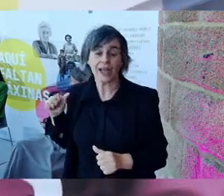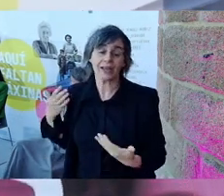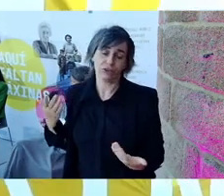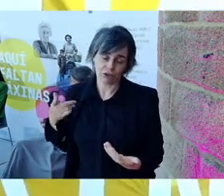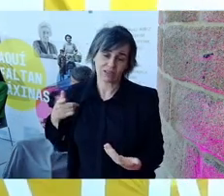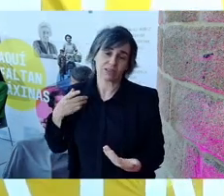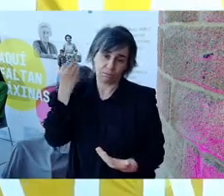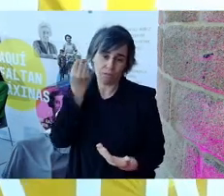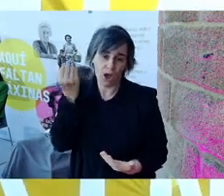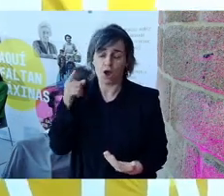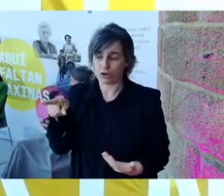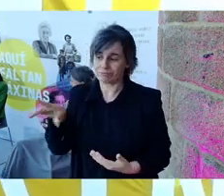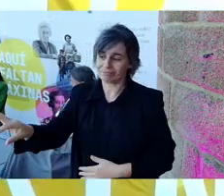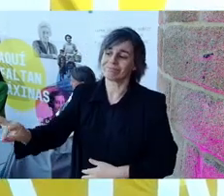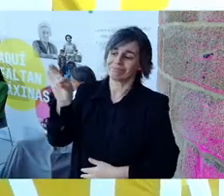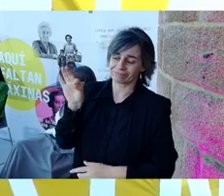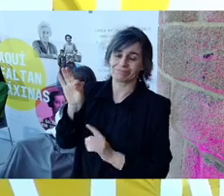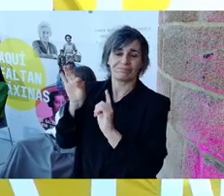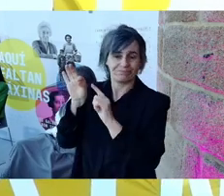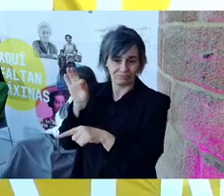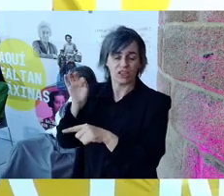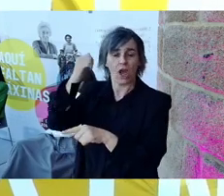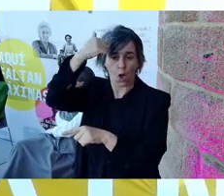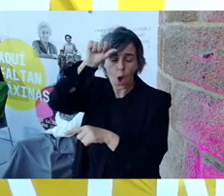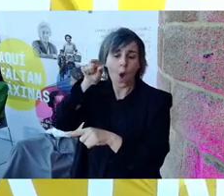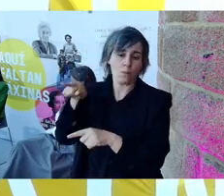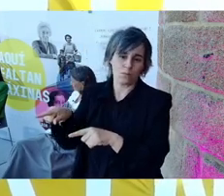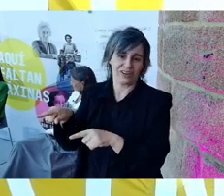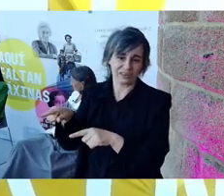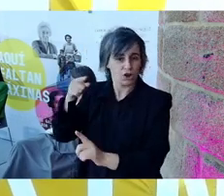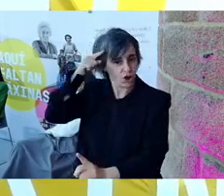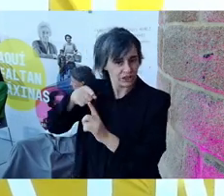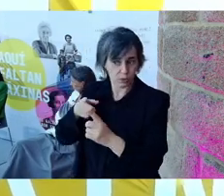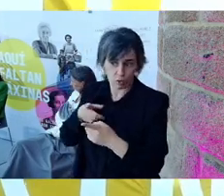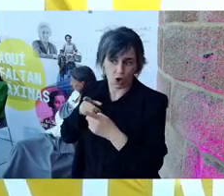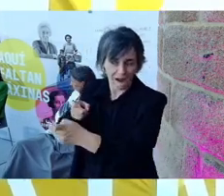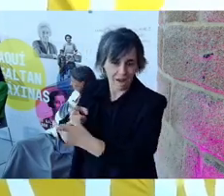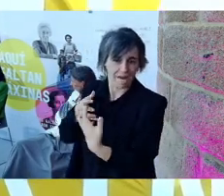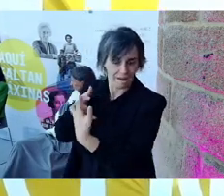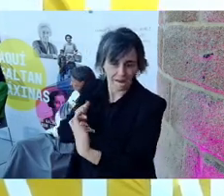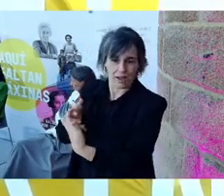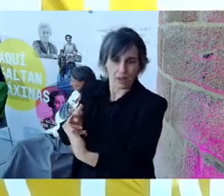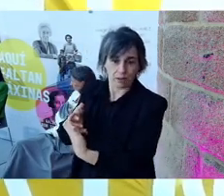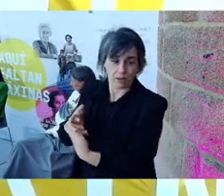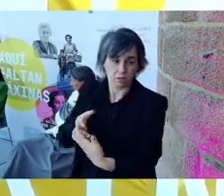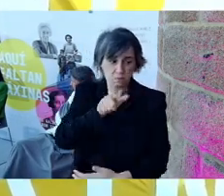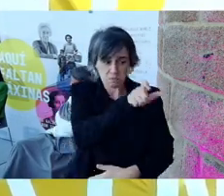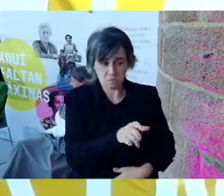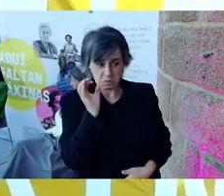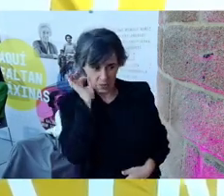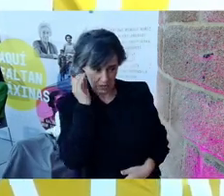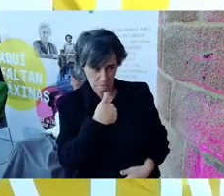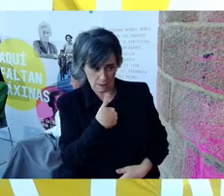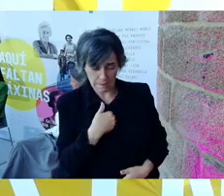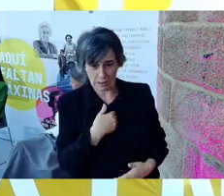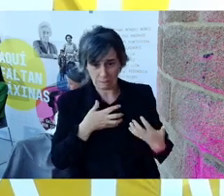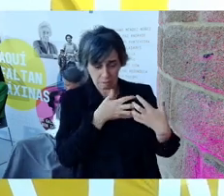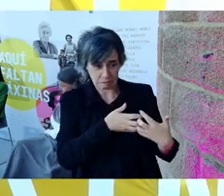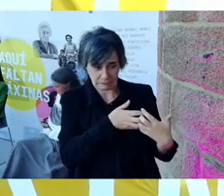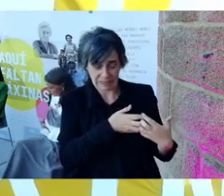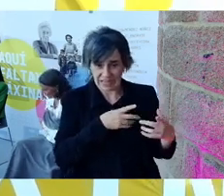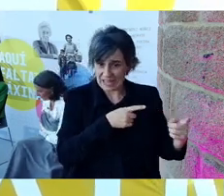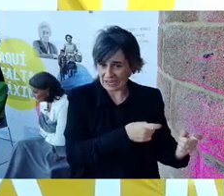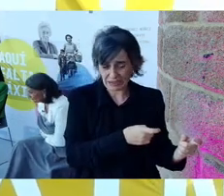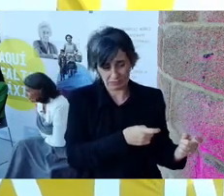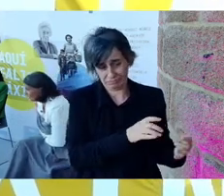posición sería ejercida mejor por un hombre a ojos de los propios nobles que por una mujer, pese a la educación